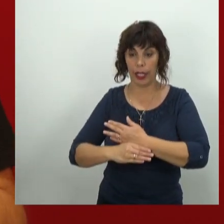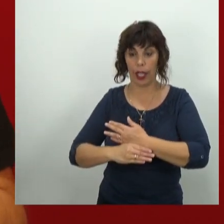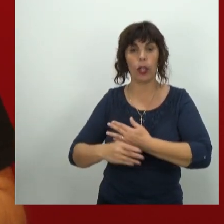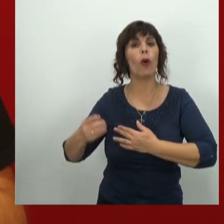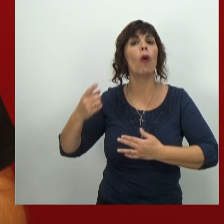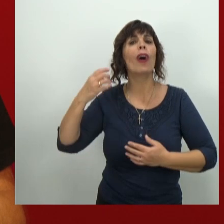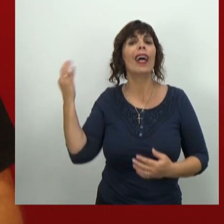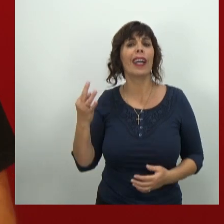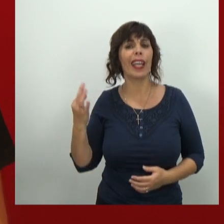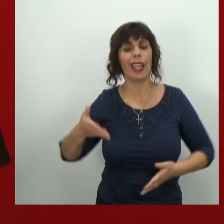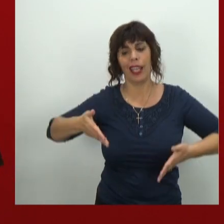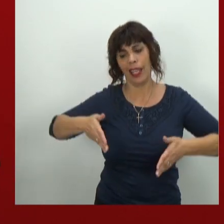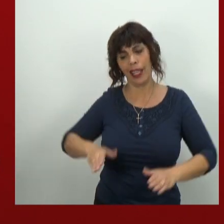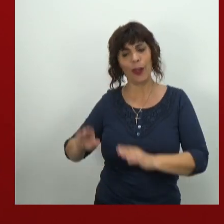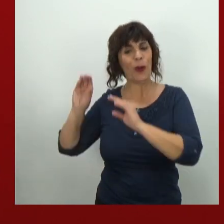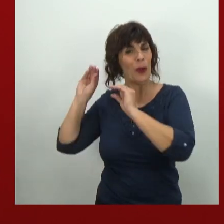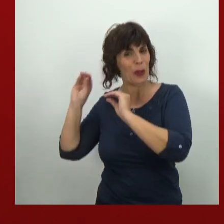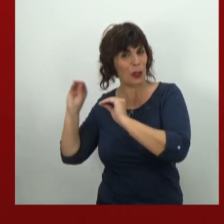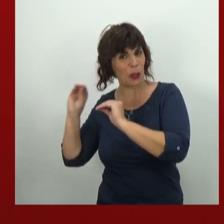hijo a esa familia.